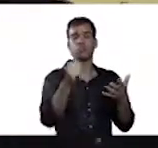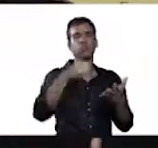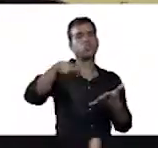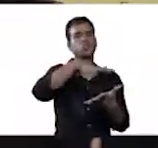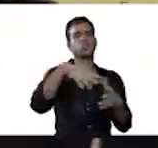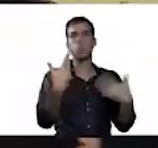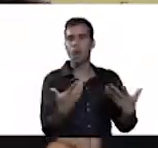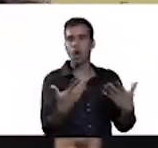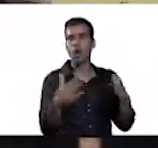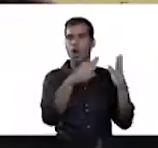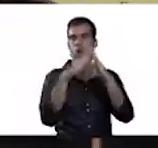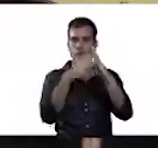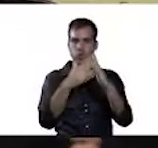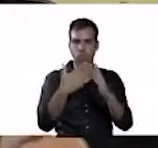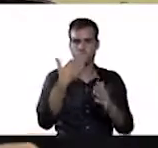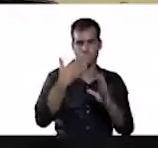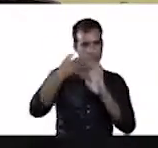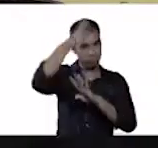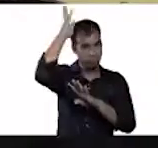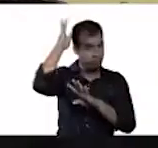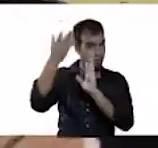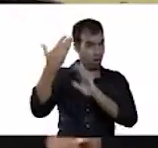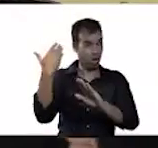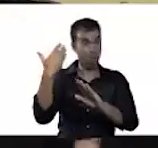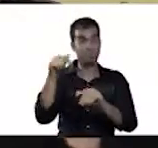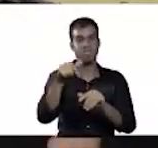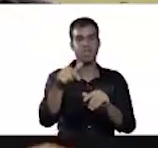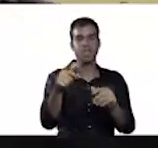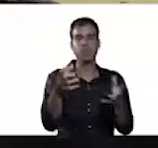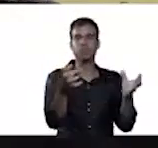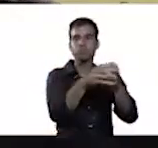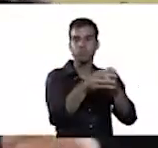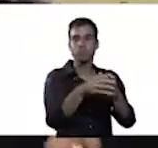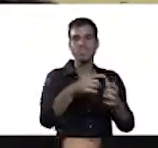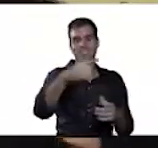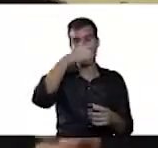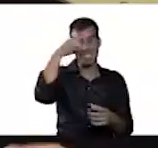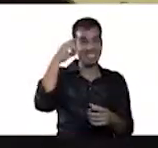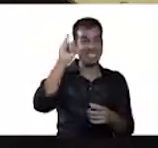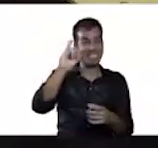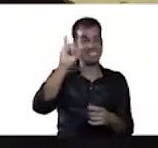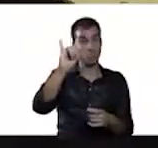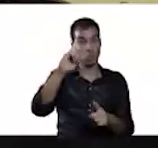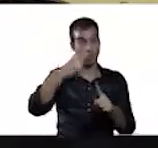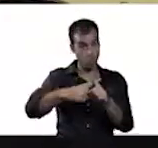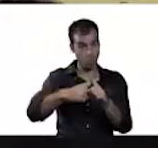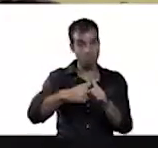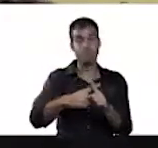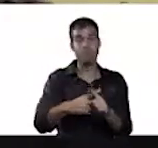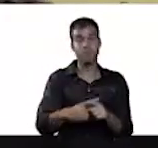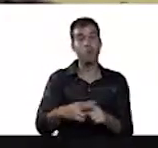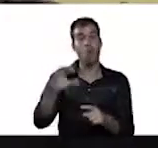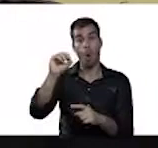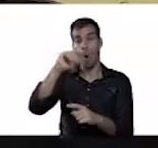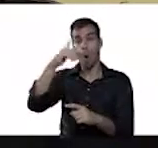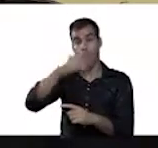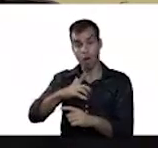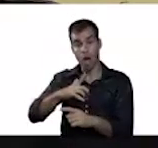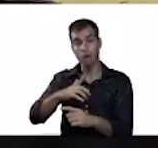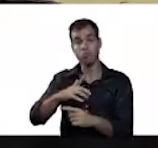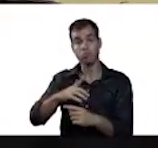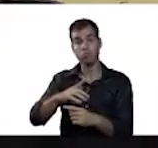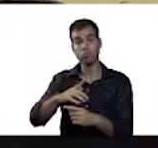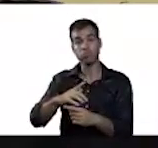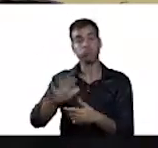comunidad primitiva, ejemplos de comunidades como los Sioux, los Onas en Norteamérica y los araucanos y